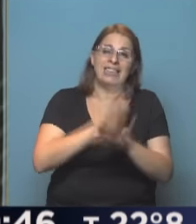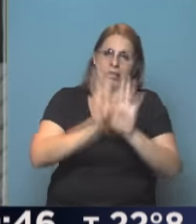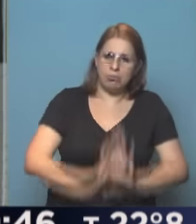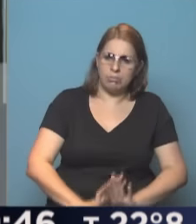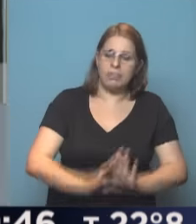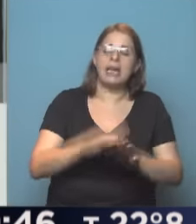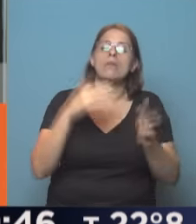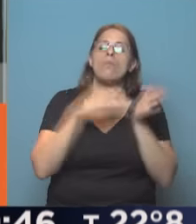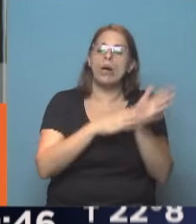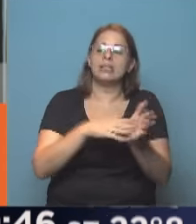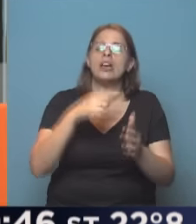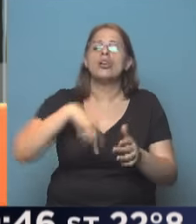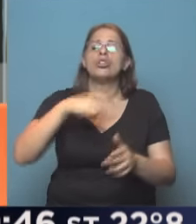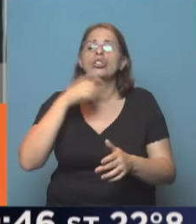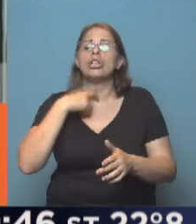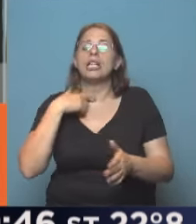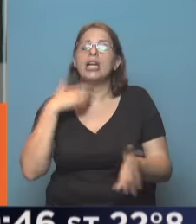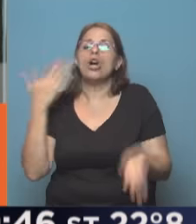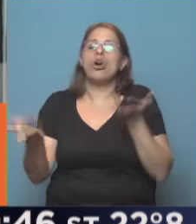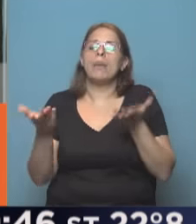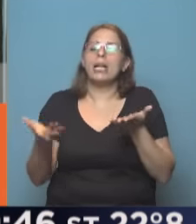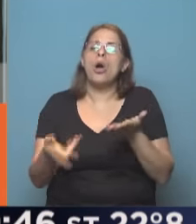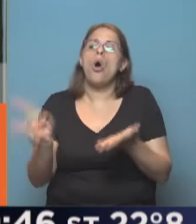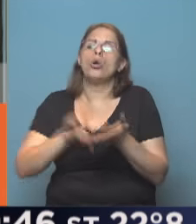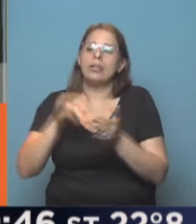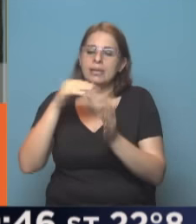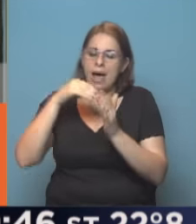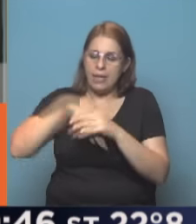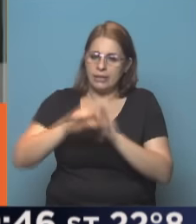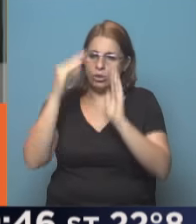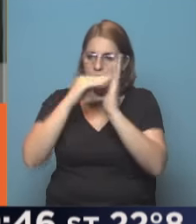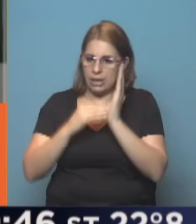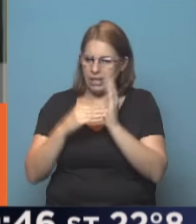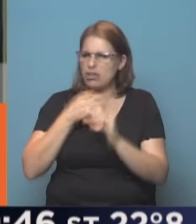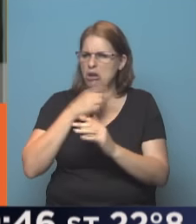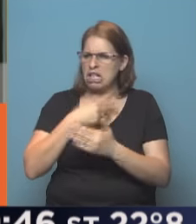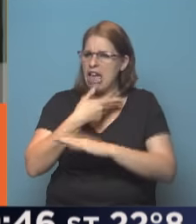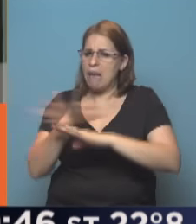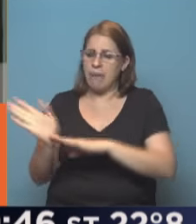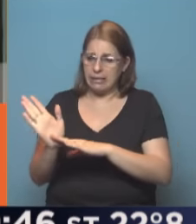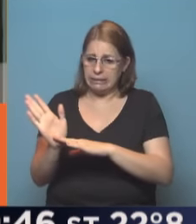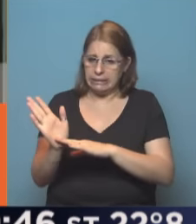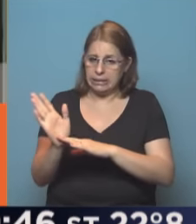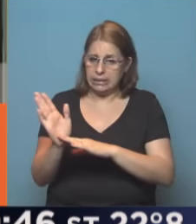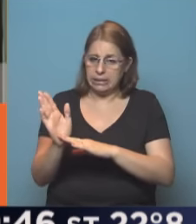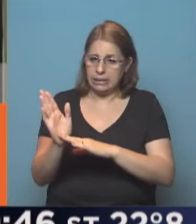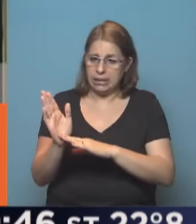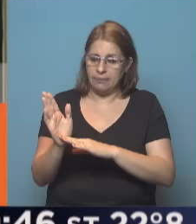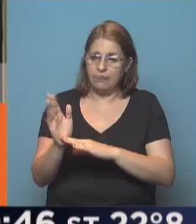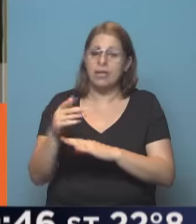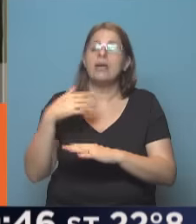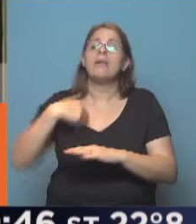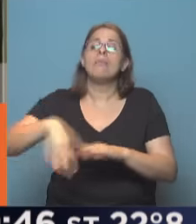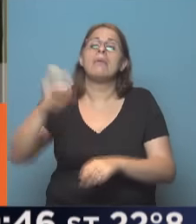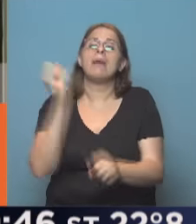queremos volver a ser comparables, no queremos volver a estar en la exclusión total de la muestra, así que vamos a